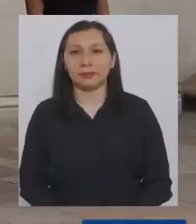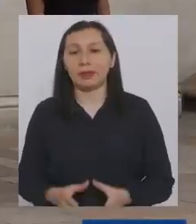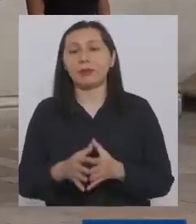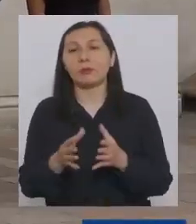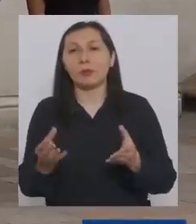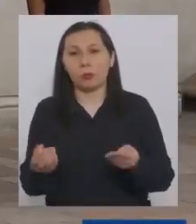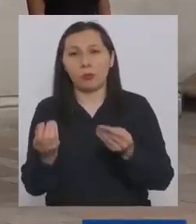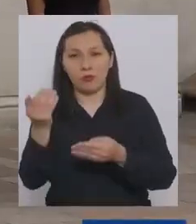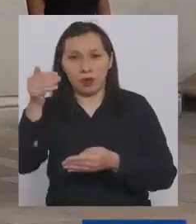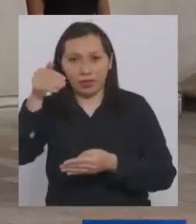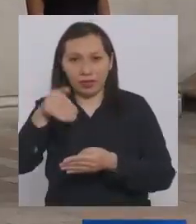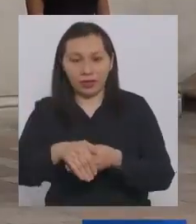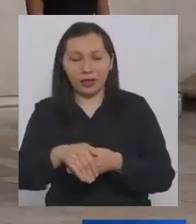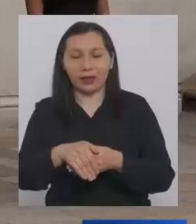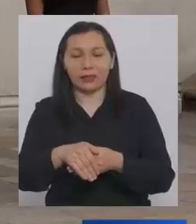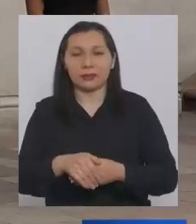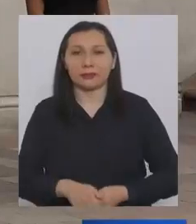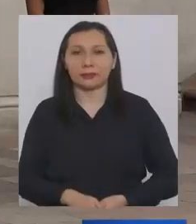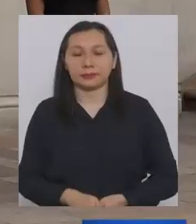Bueno, muy buenas tardes.